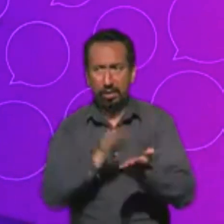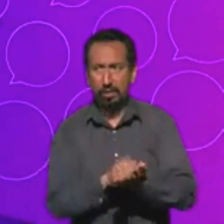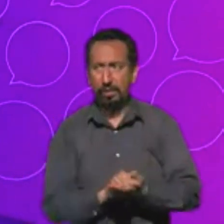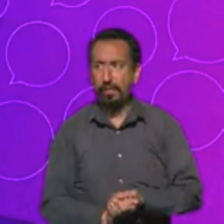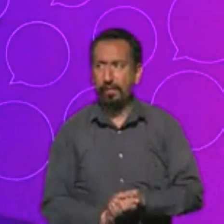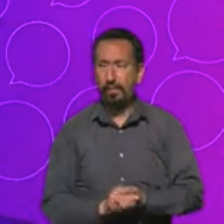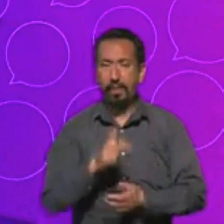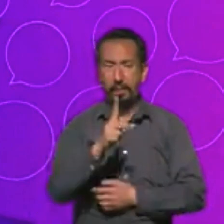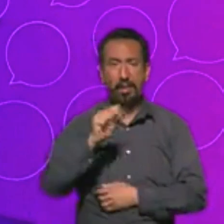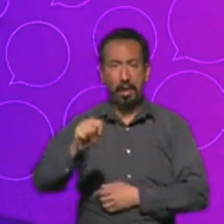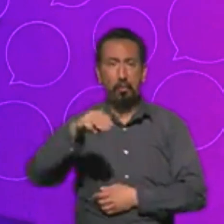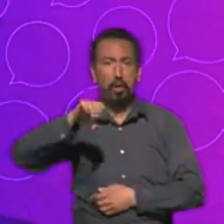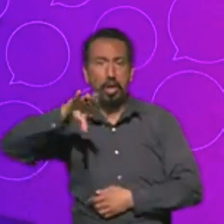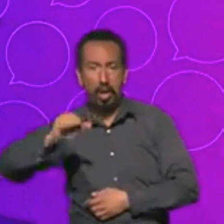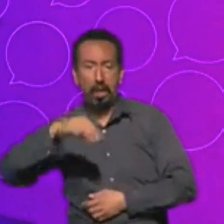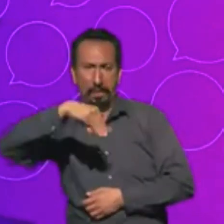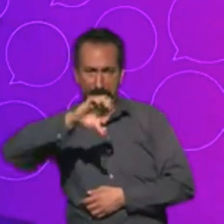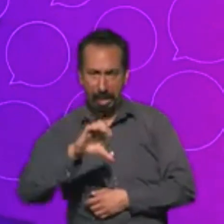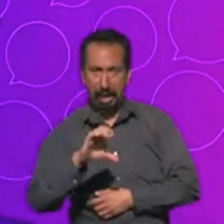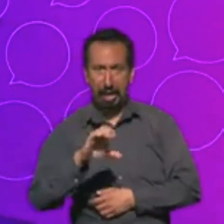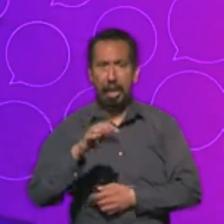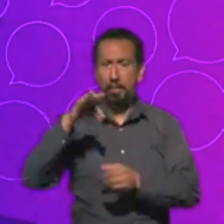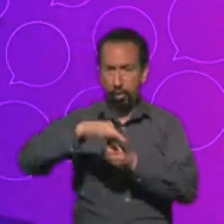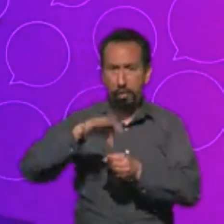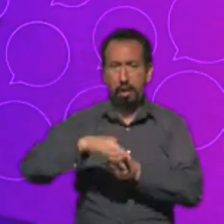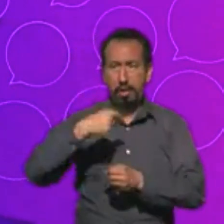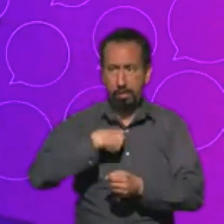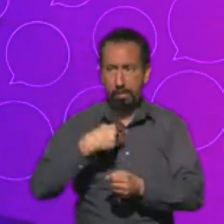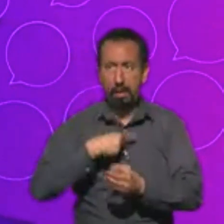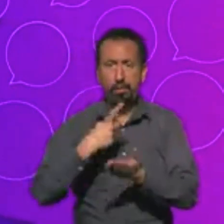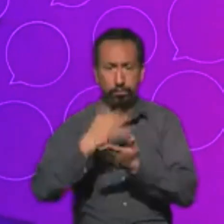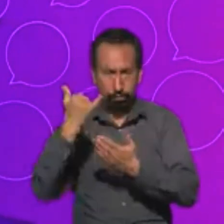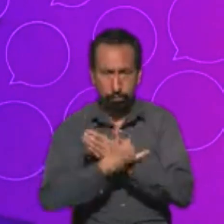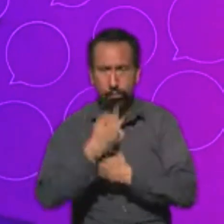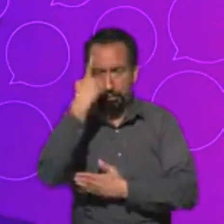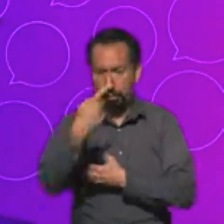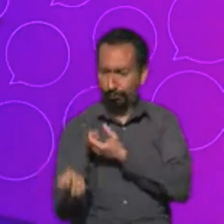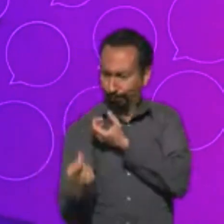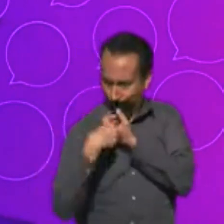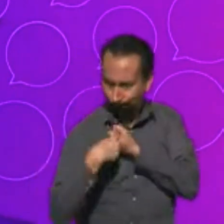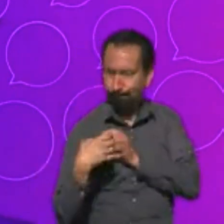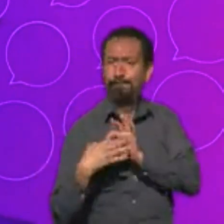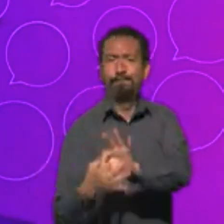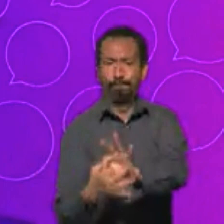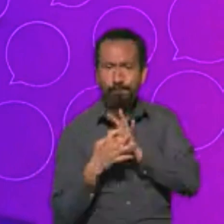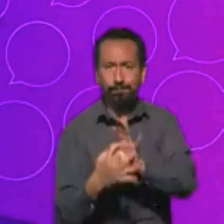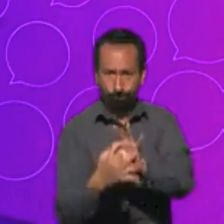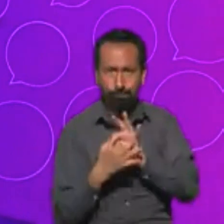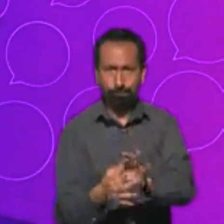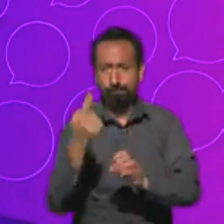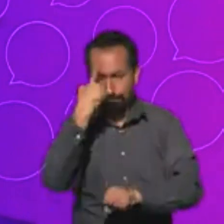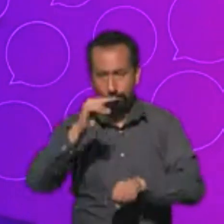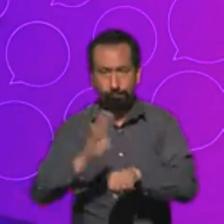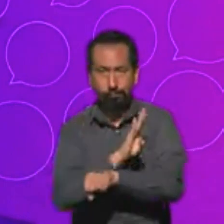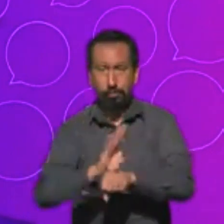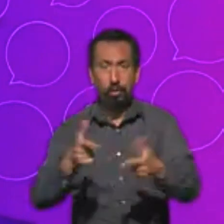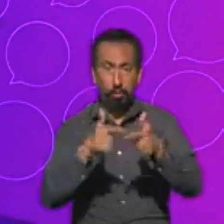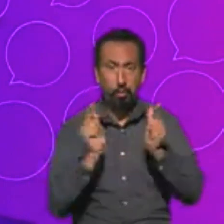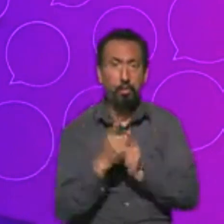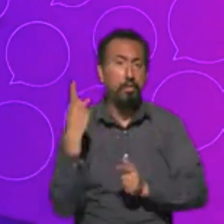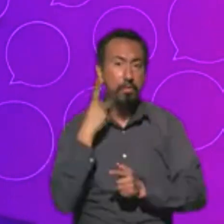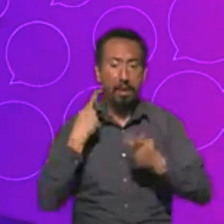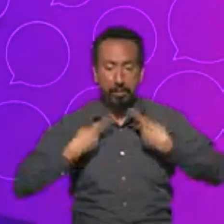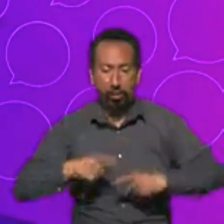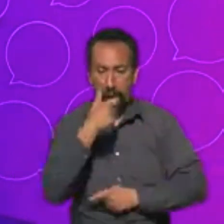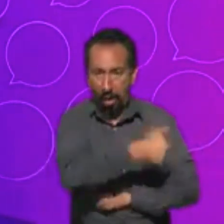compañeros del PT morena y MC declinan por mí por el proyecto celay sustentable súmense a trabajar conmigo de manera conjunta porque no somos partidos somos